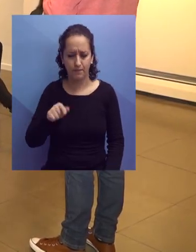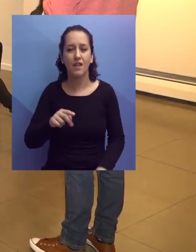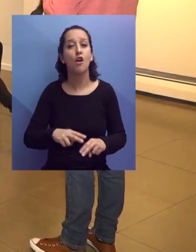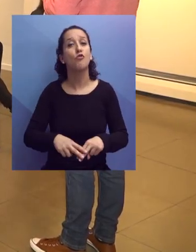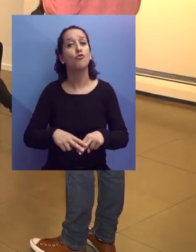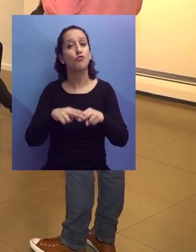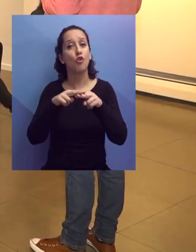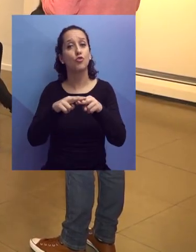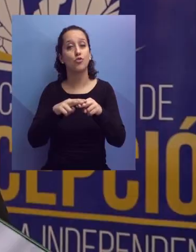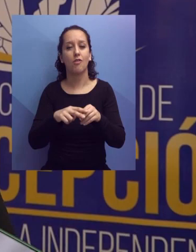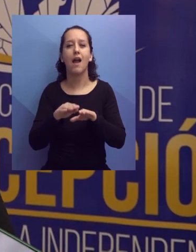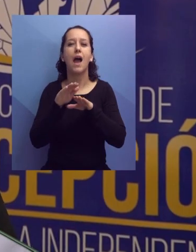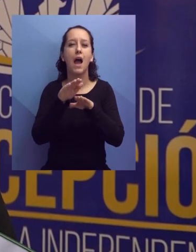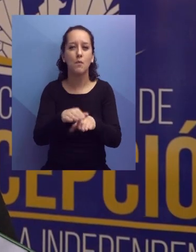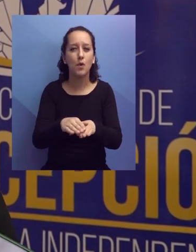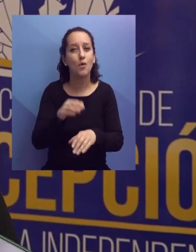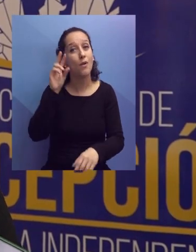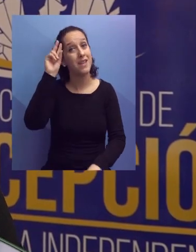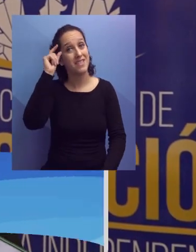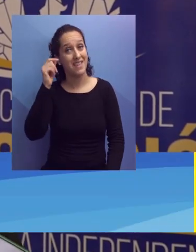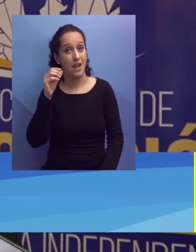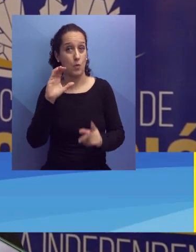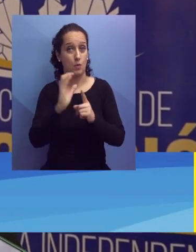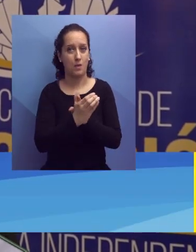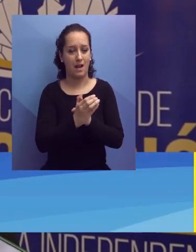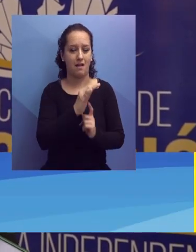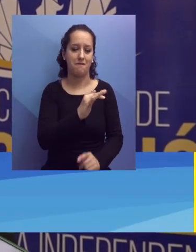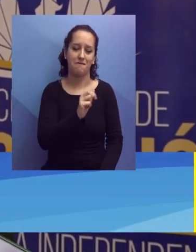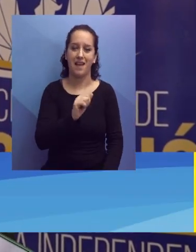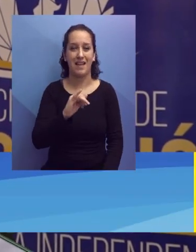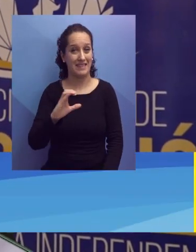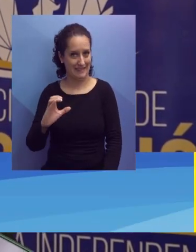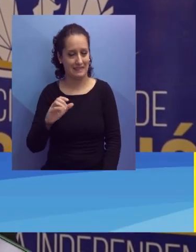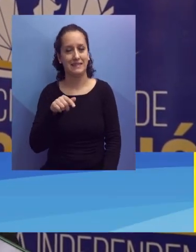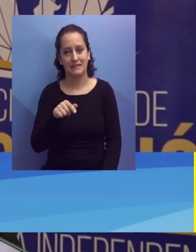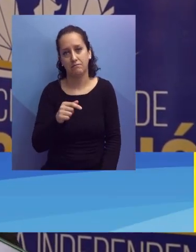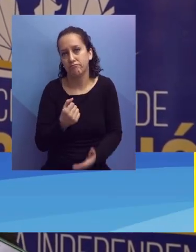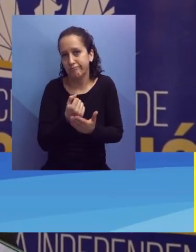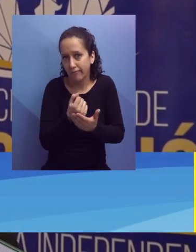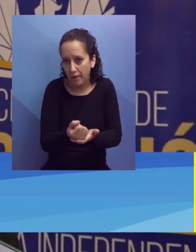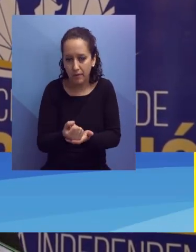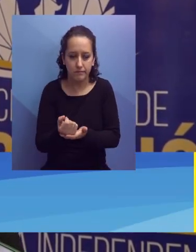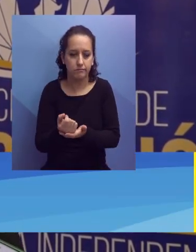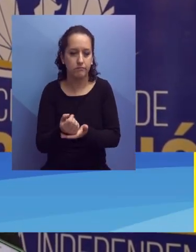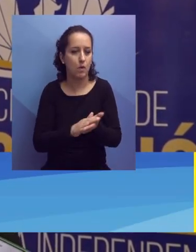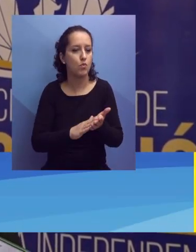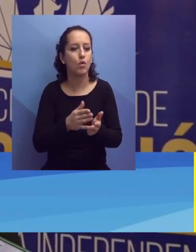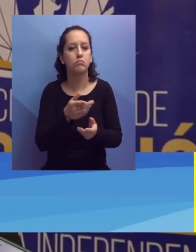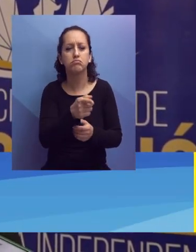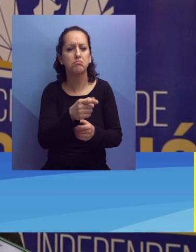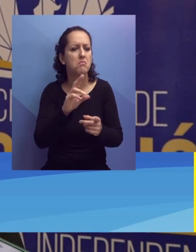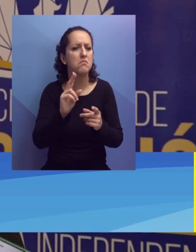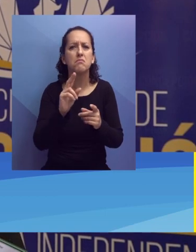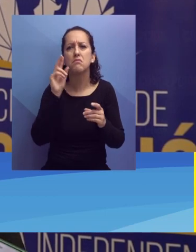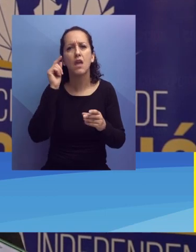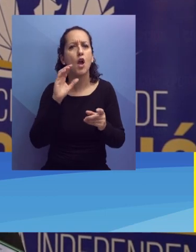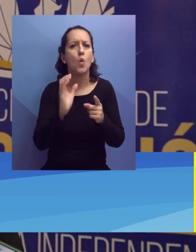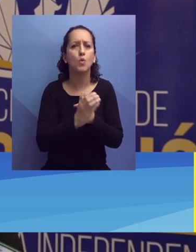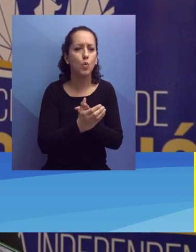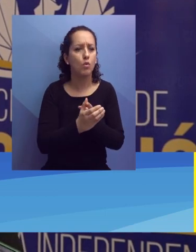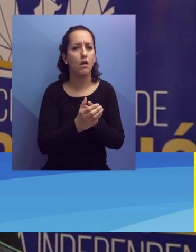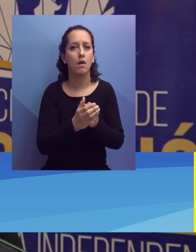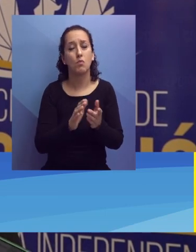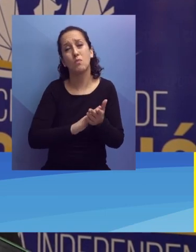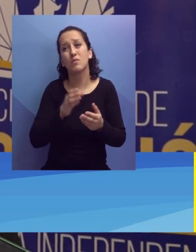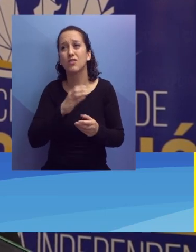estos recursos que se entrega a través del Fondo de Apoyo a Iniciativas Culturales de Concepción permite que muchas ideas vinculadas a los diferentes ámbitos